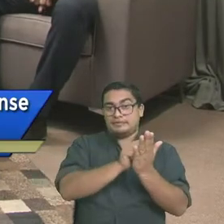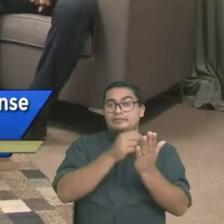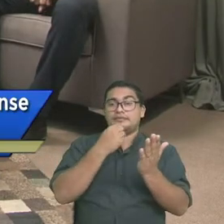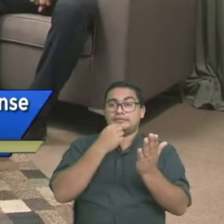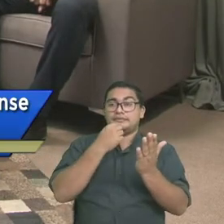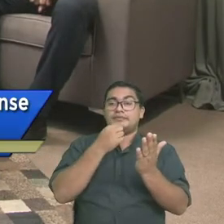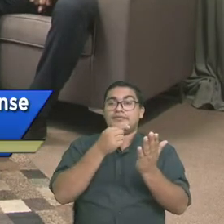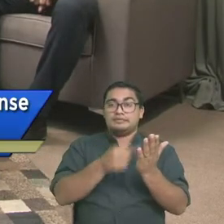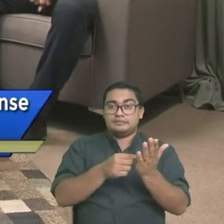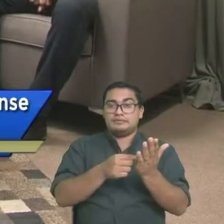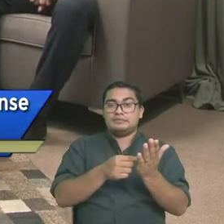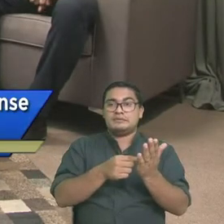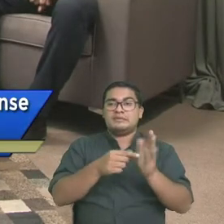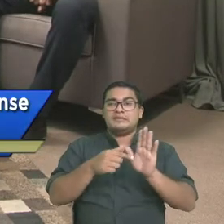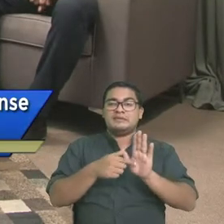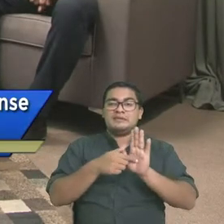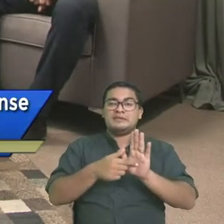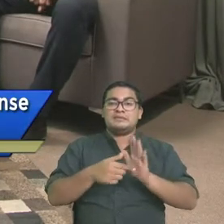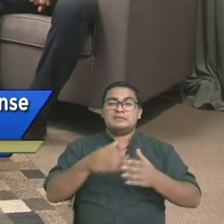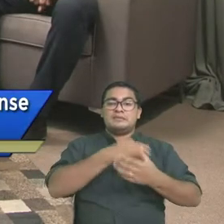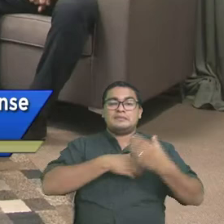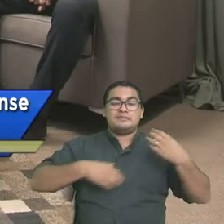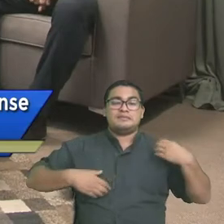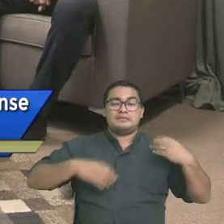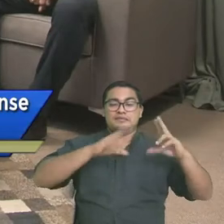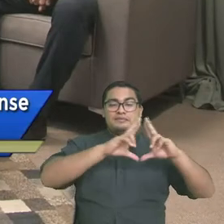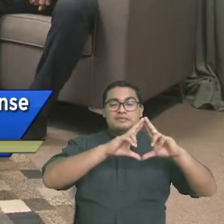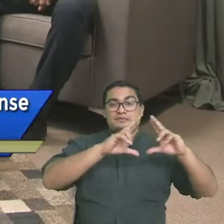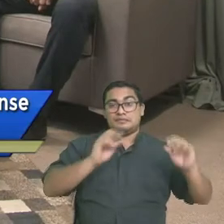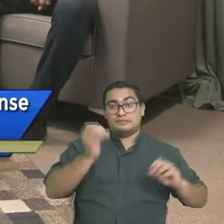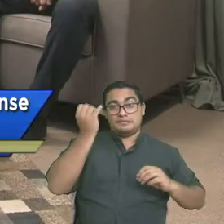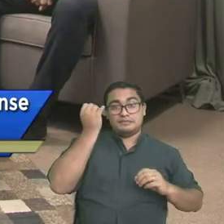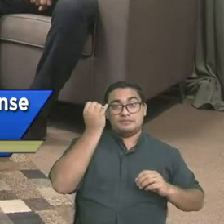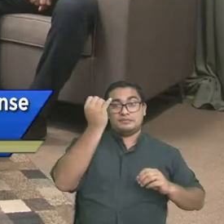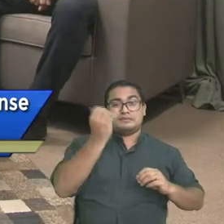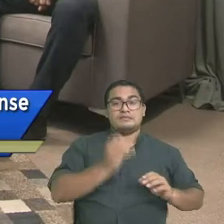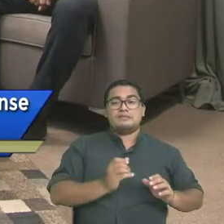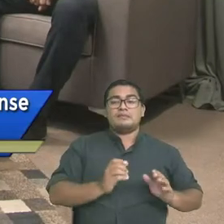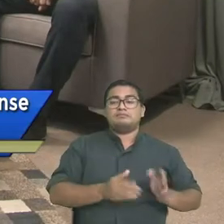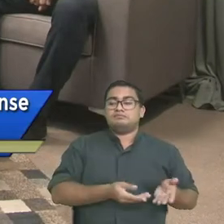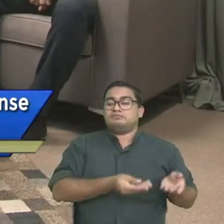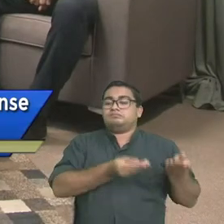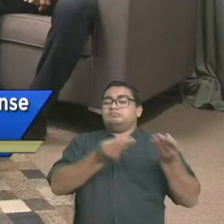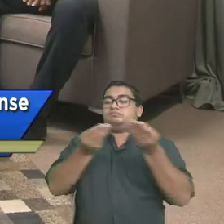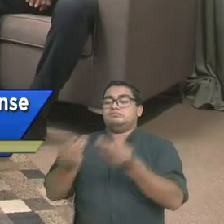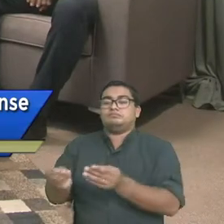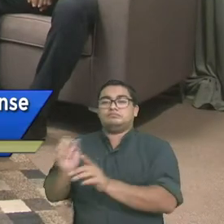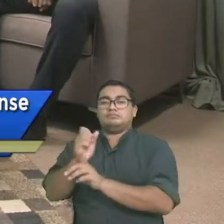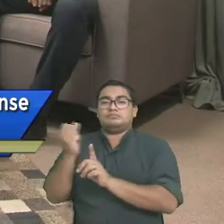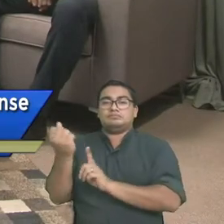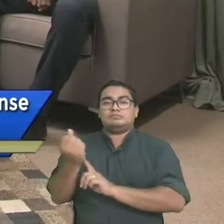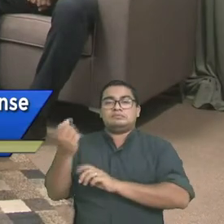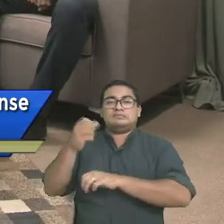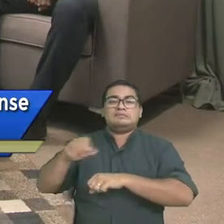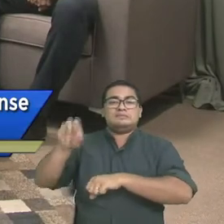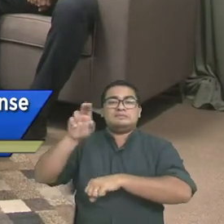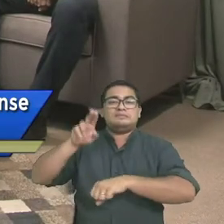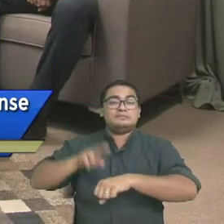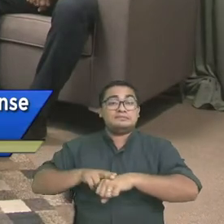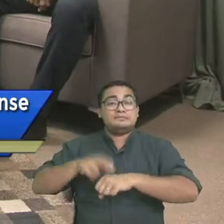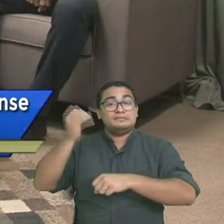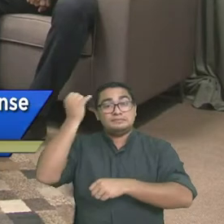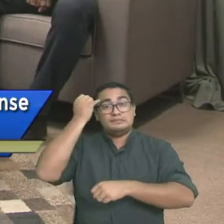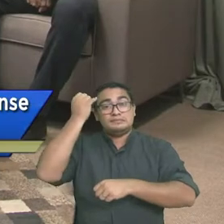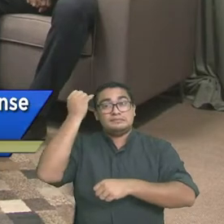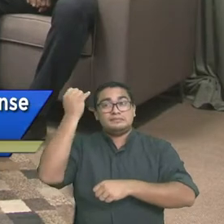de que cuando el Poder Ejecutivo presenta una iniciativa ante la Asamblea Nacional, es una iniciativa